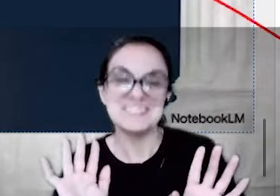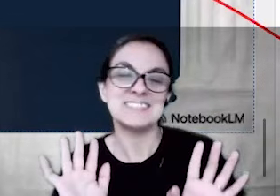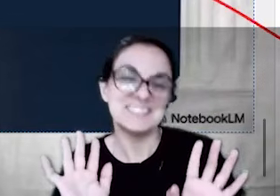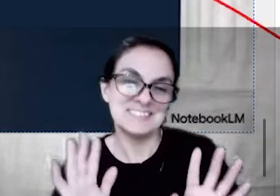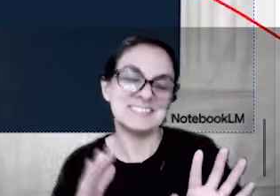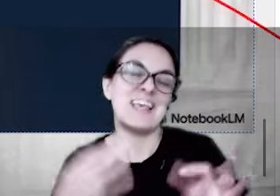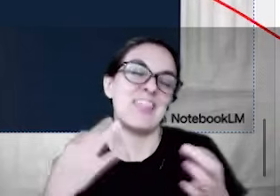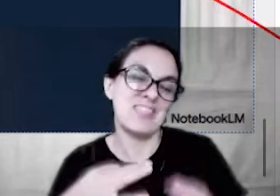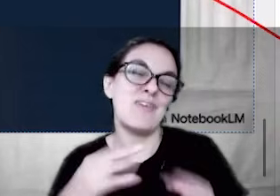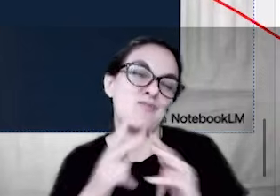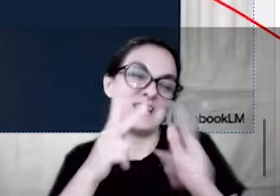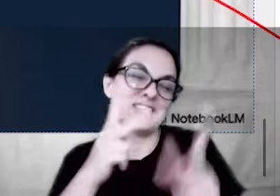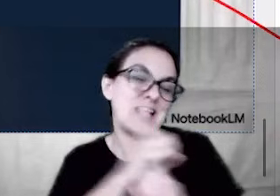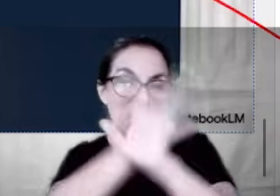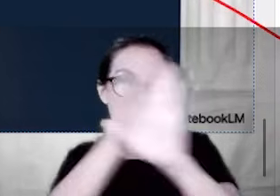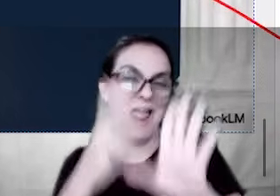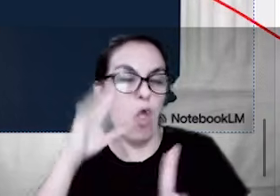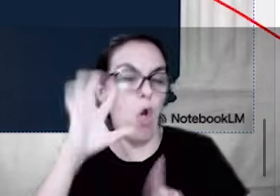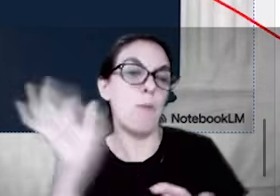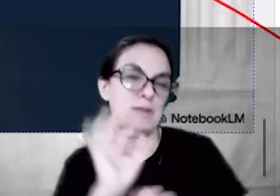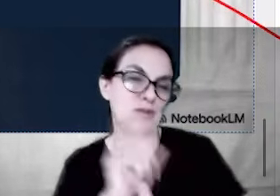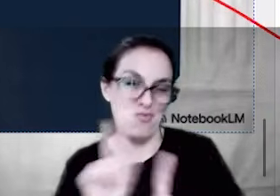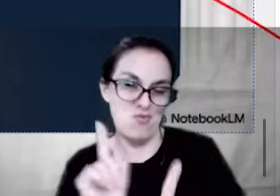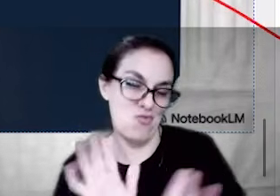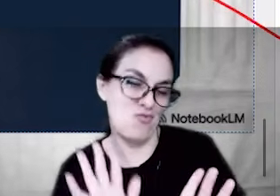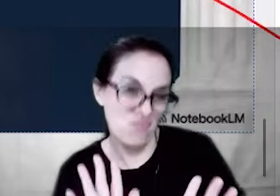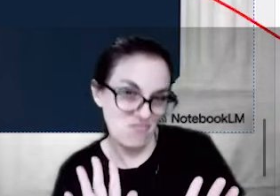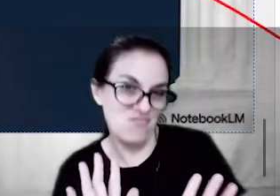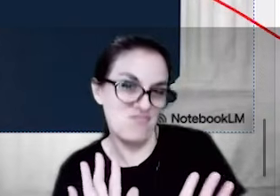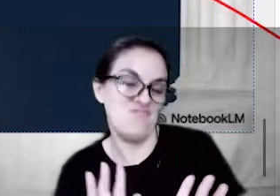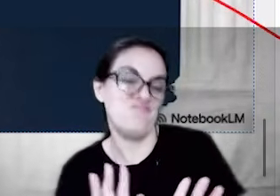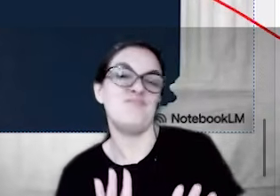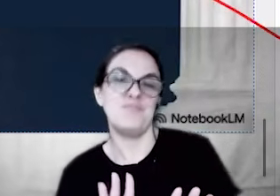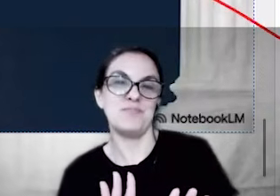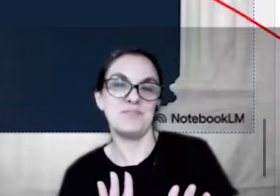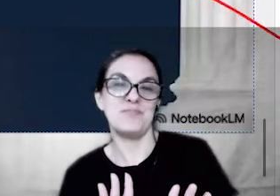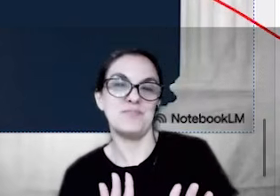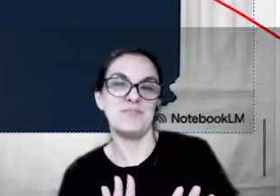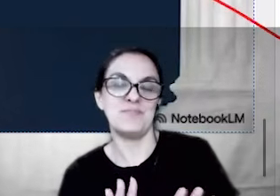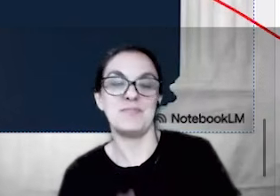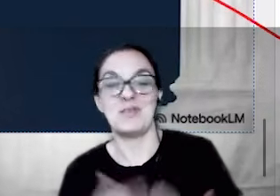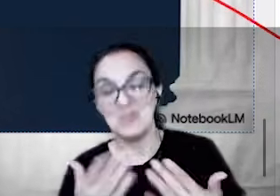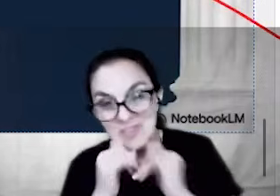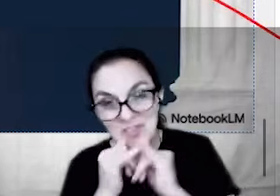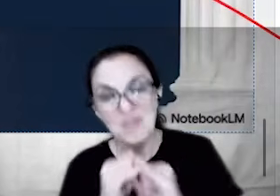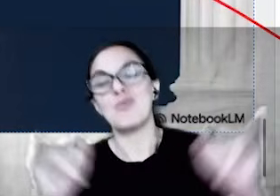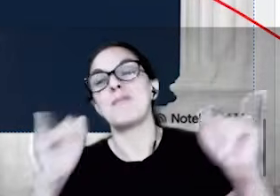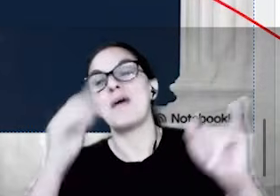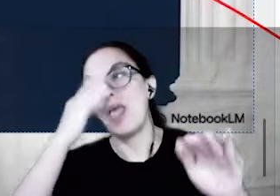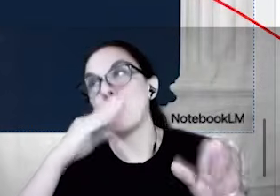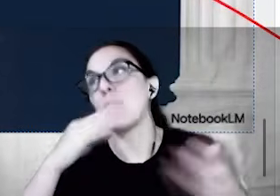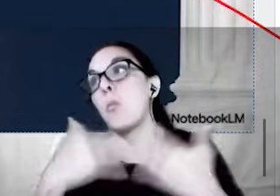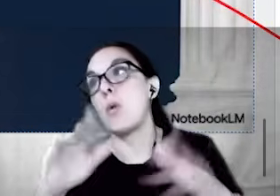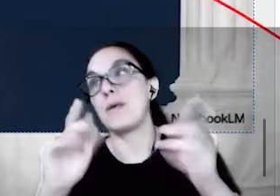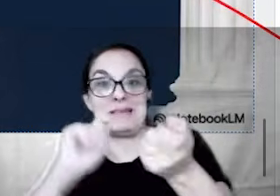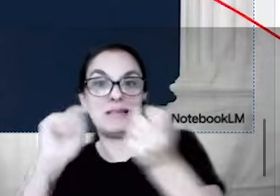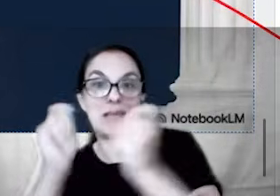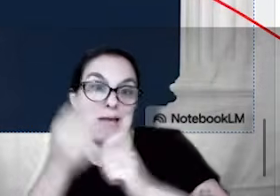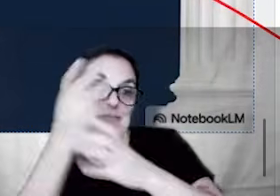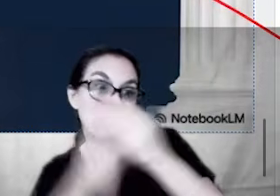irracionales e imprudentes, dando una información que después por ahí conduciría al error.